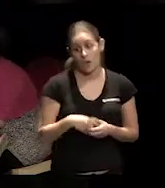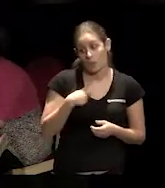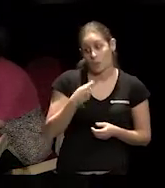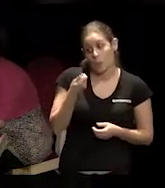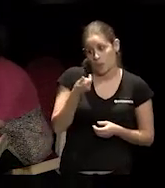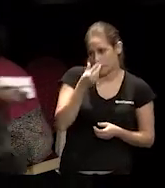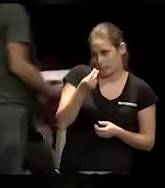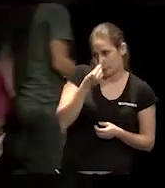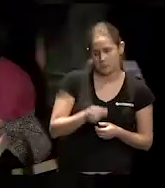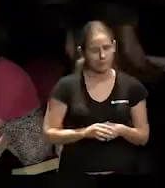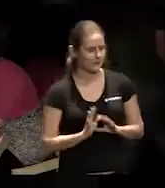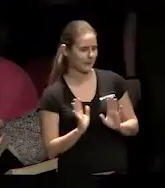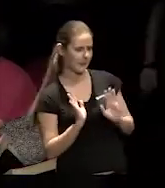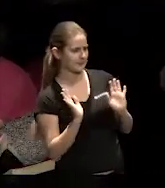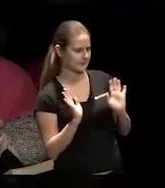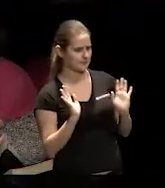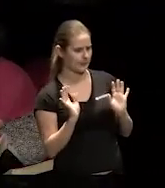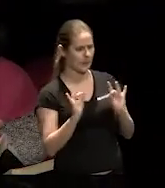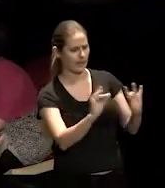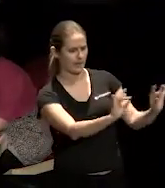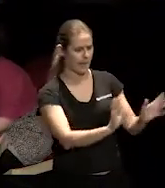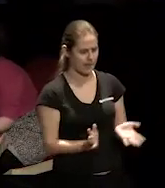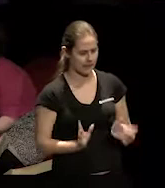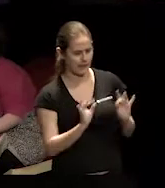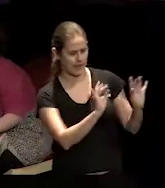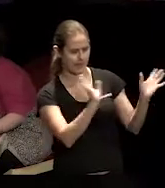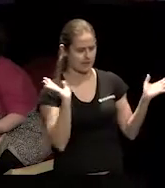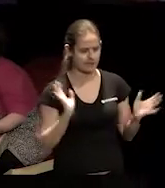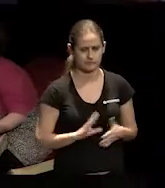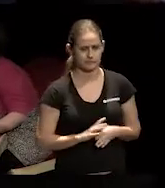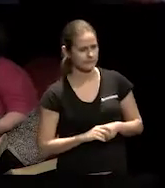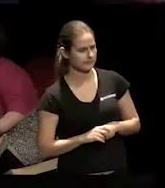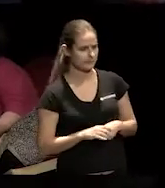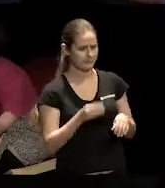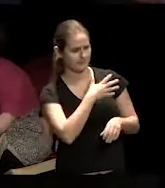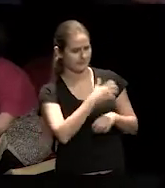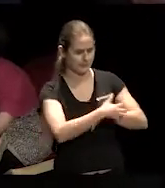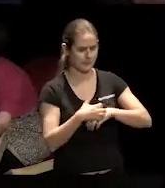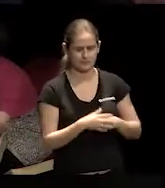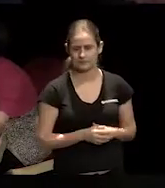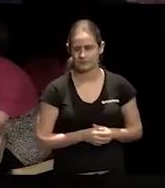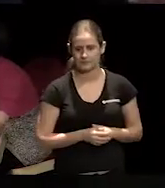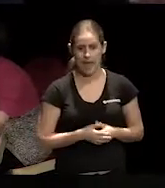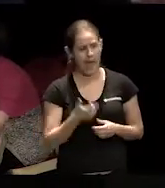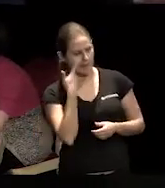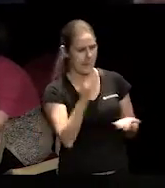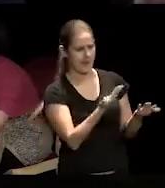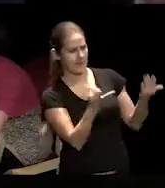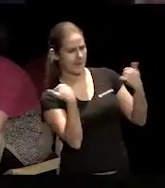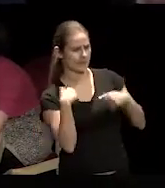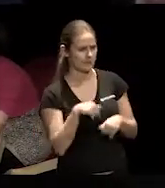constipada. Uy, madre mía, qué delicada que es la pobre. Ay. Bueno, a ver si das la talla, ¿eh?